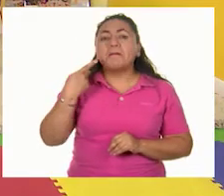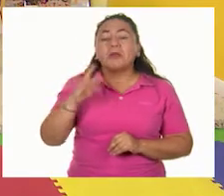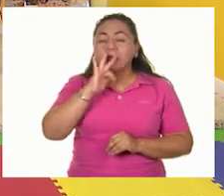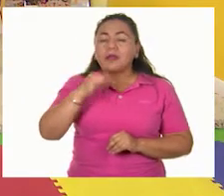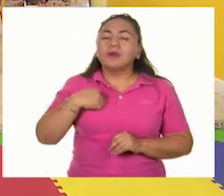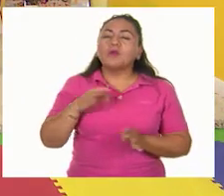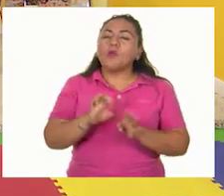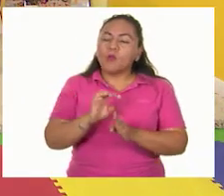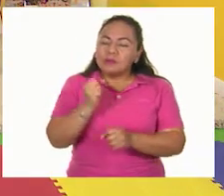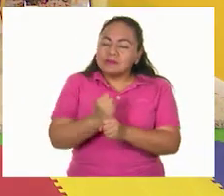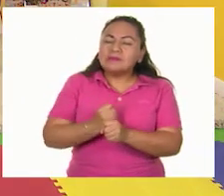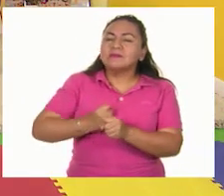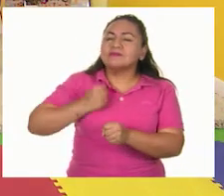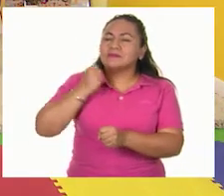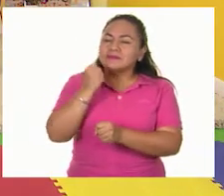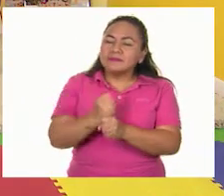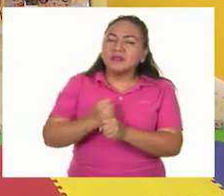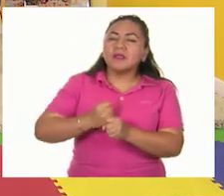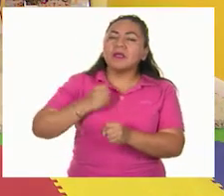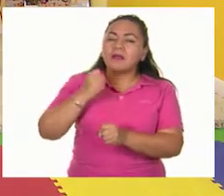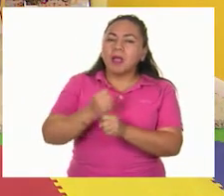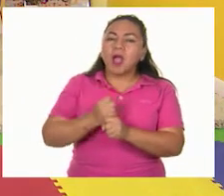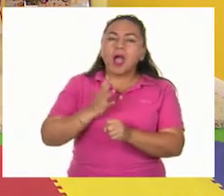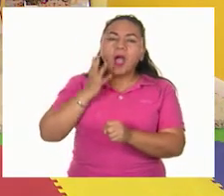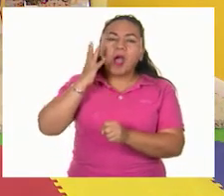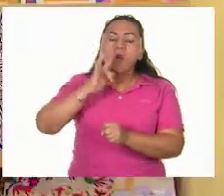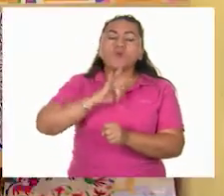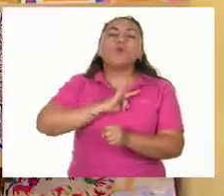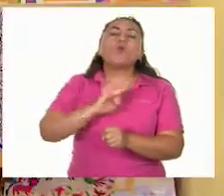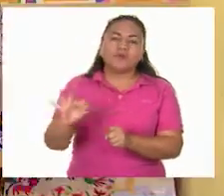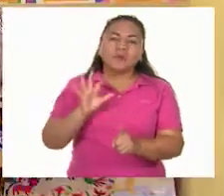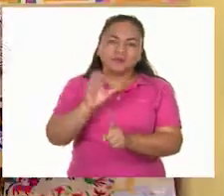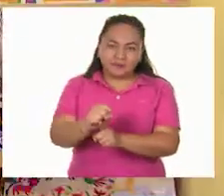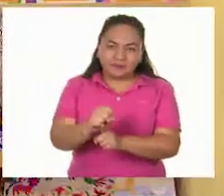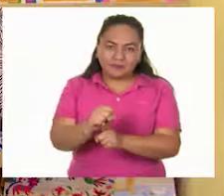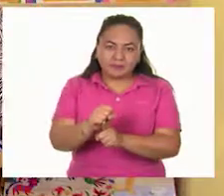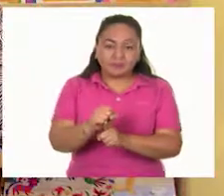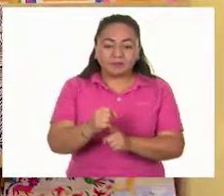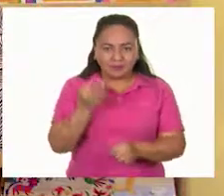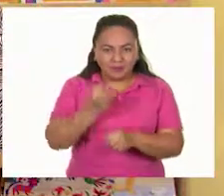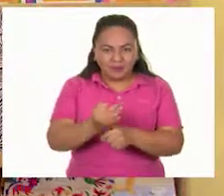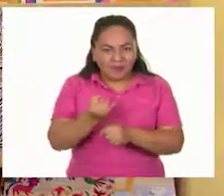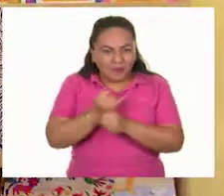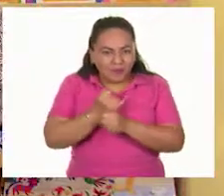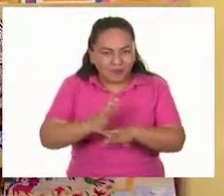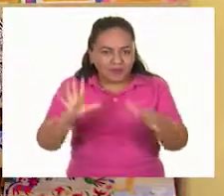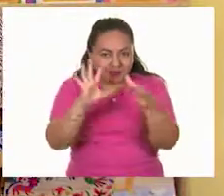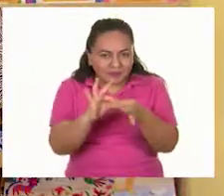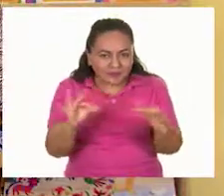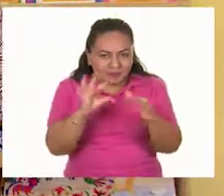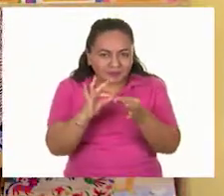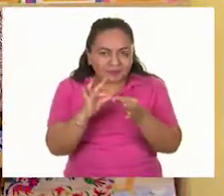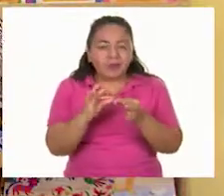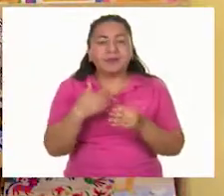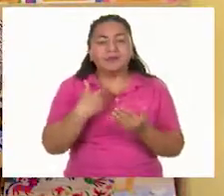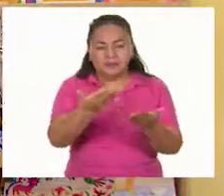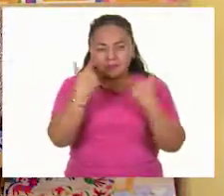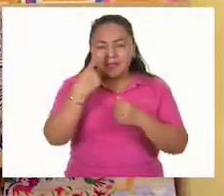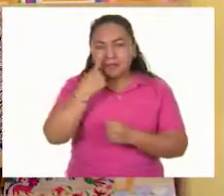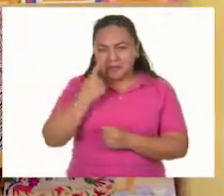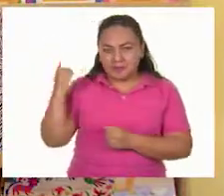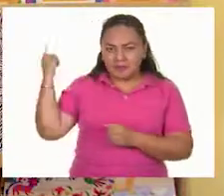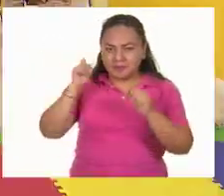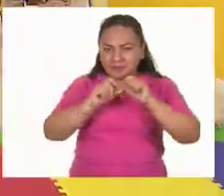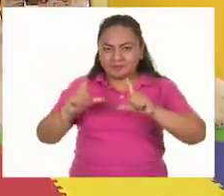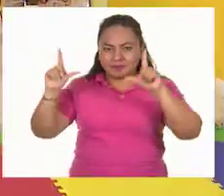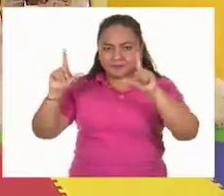reforzando llevándola a la práctica, en verdad lo lograrán. Para ampliar esta información, los invitamos a ver la siguiente